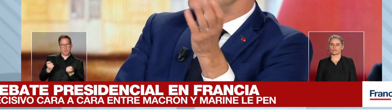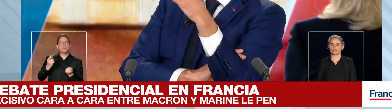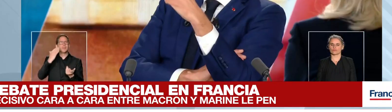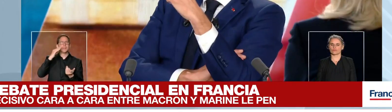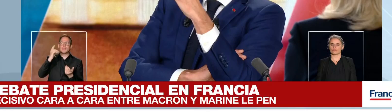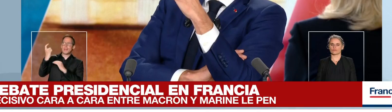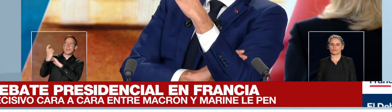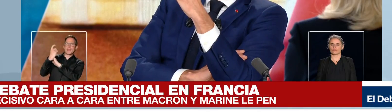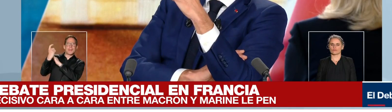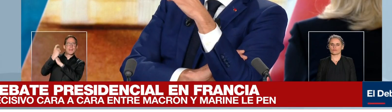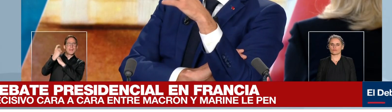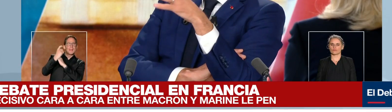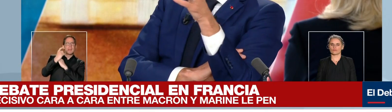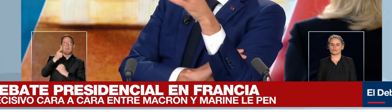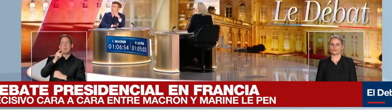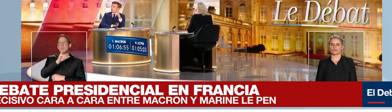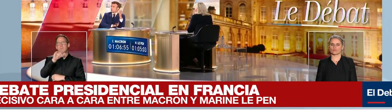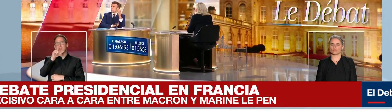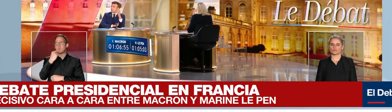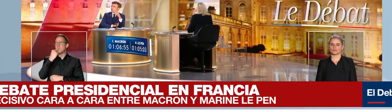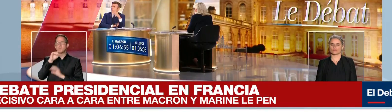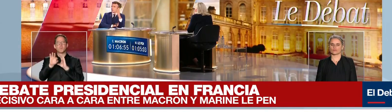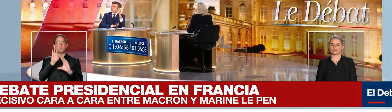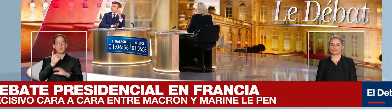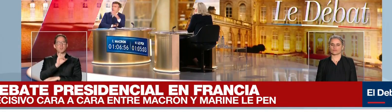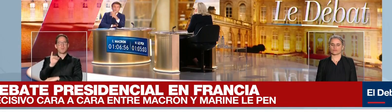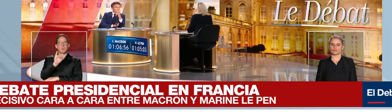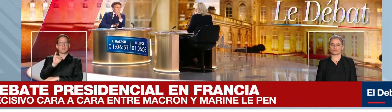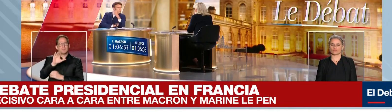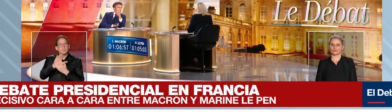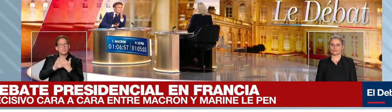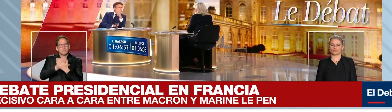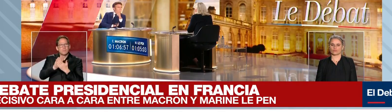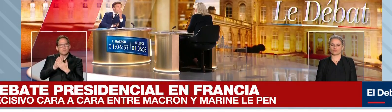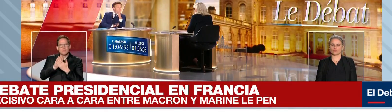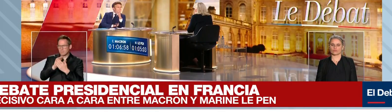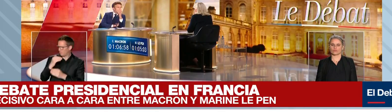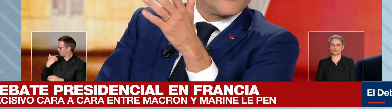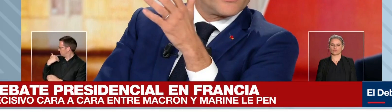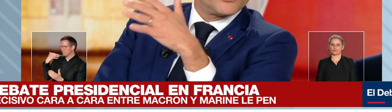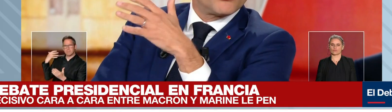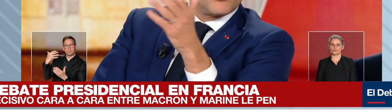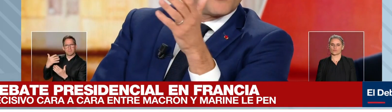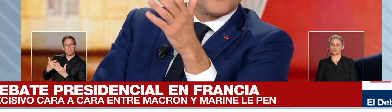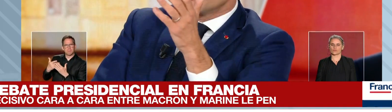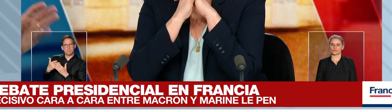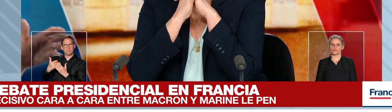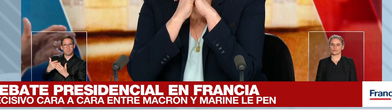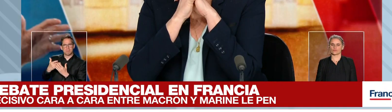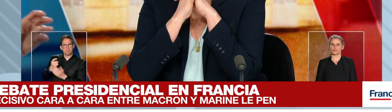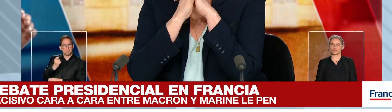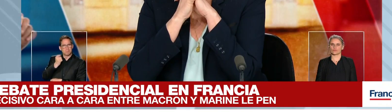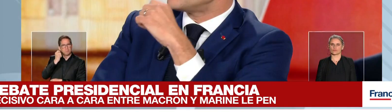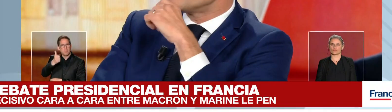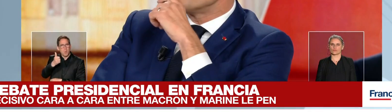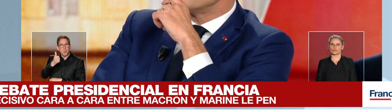Escucho los reproches de que usted no hizo referendos. Pues voy a notar que muchos de mis predecesores no hicieron referendos en su